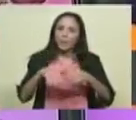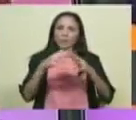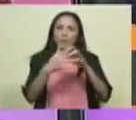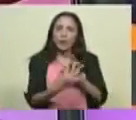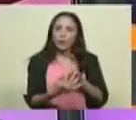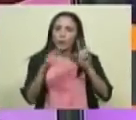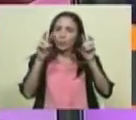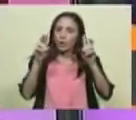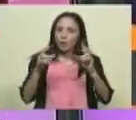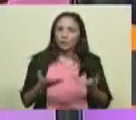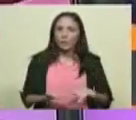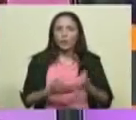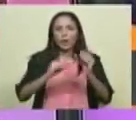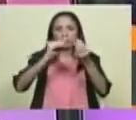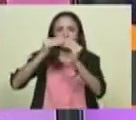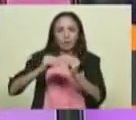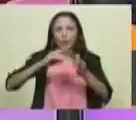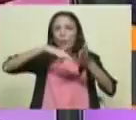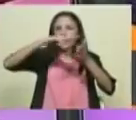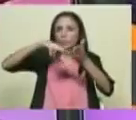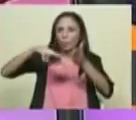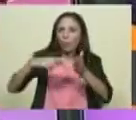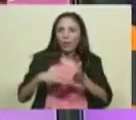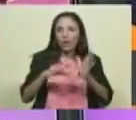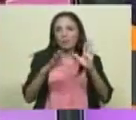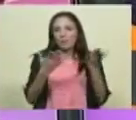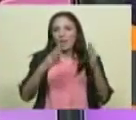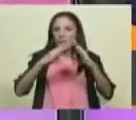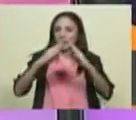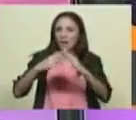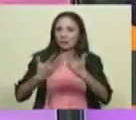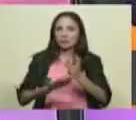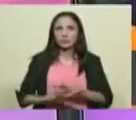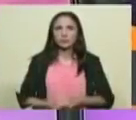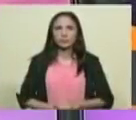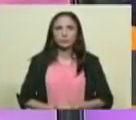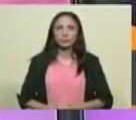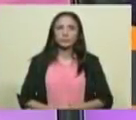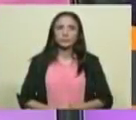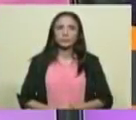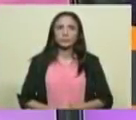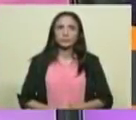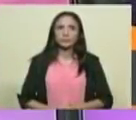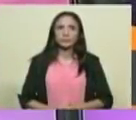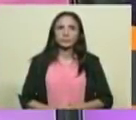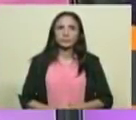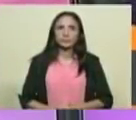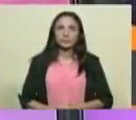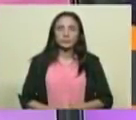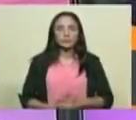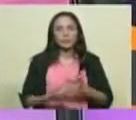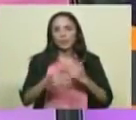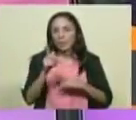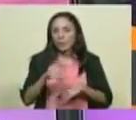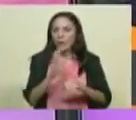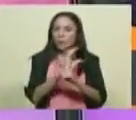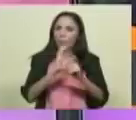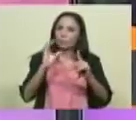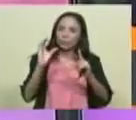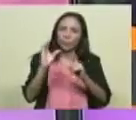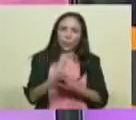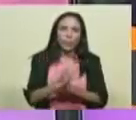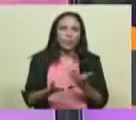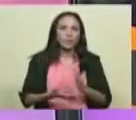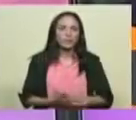o de la Gran Misión Vivienda Venezuela, si fuera el caso, y la necesidad. A través de la cultura, a través